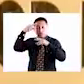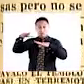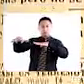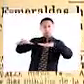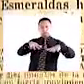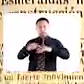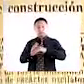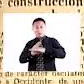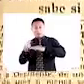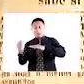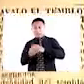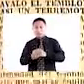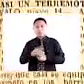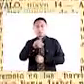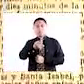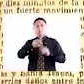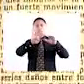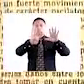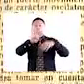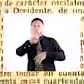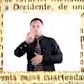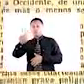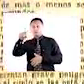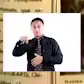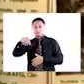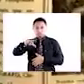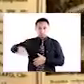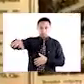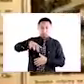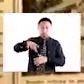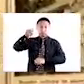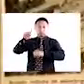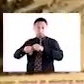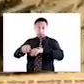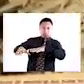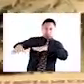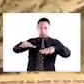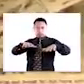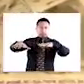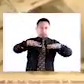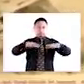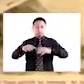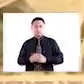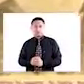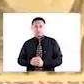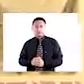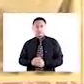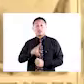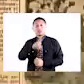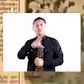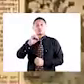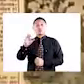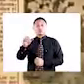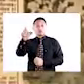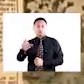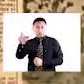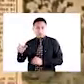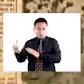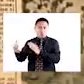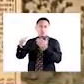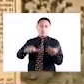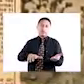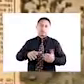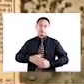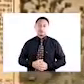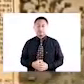Encuentro noticias del terremoto de Bahía de 1942, que afectó a varias provincias de la costa y de la sierra. El saldo, más de 200